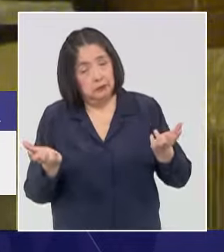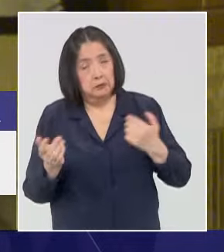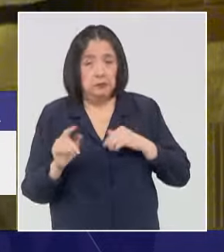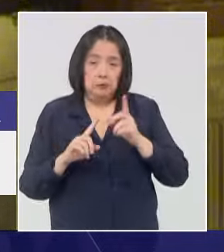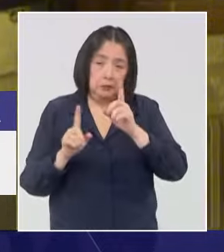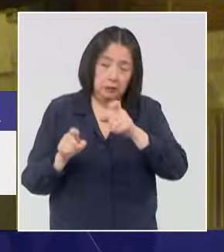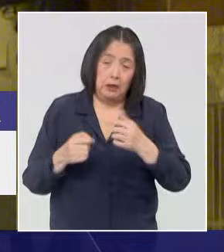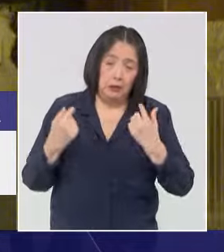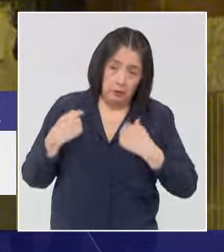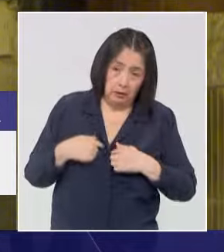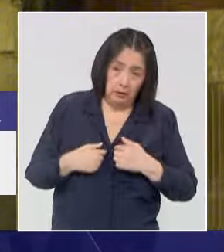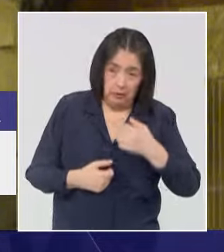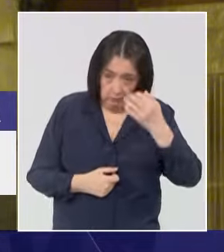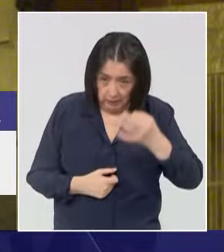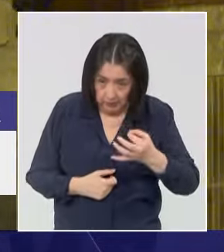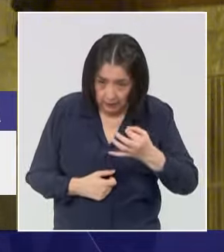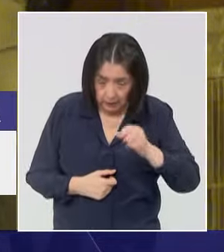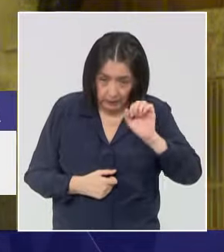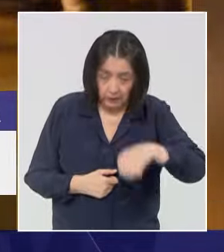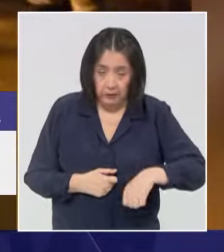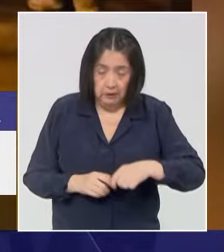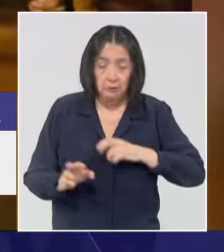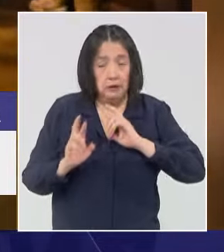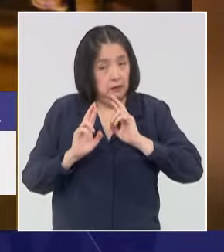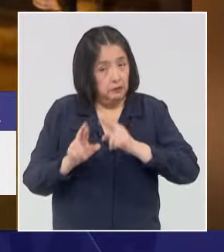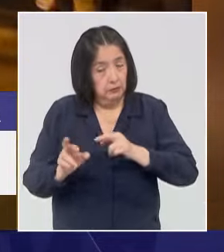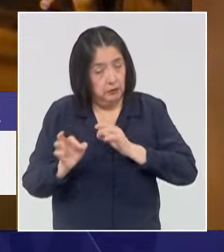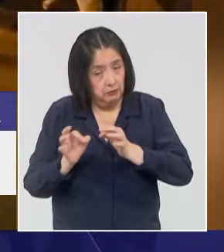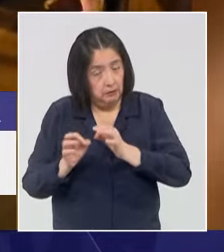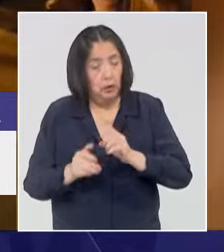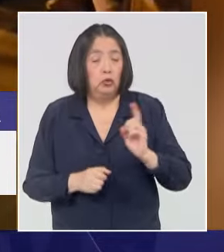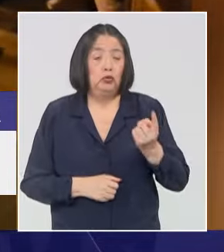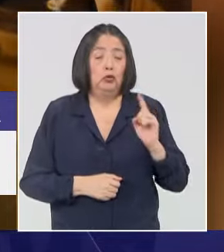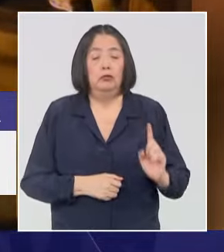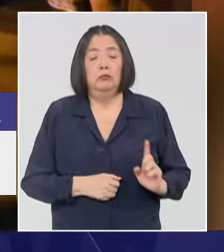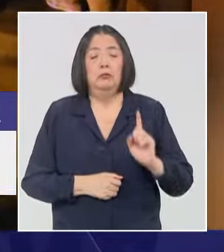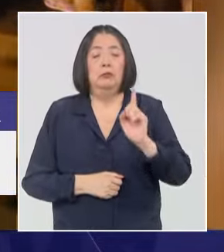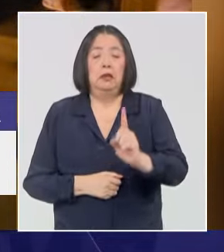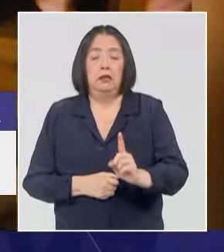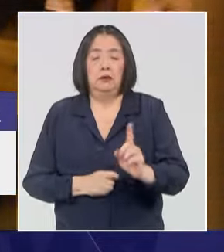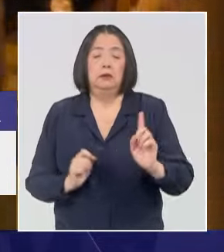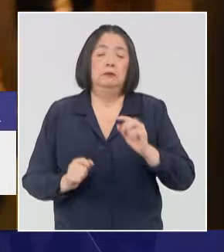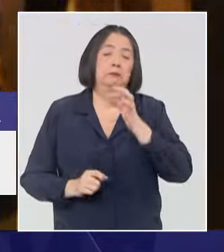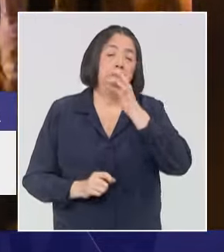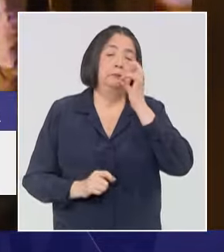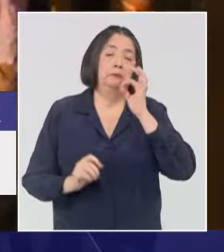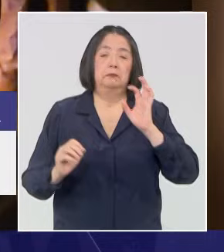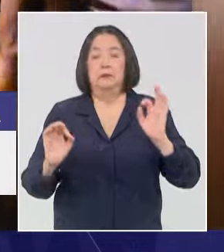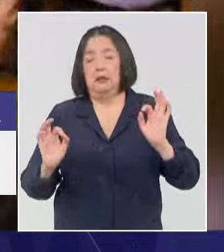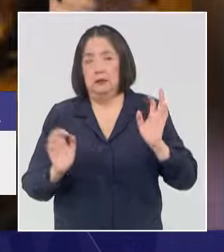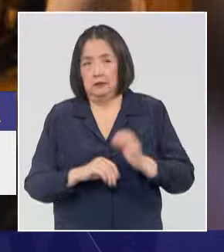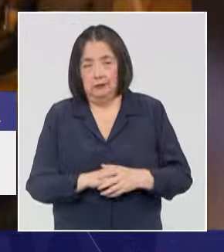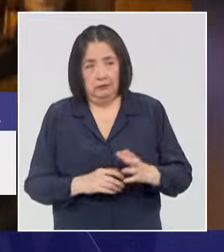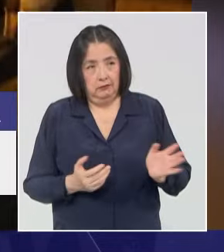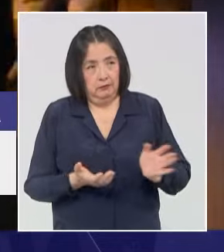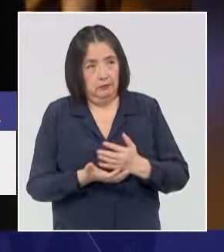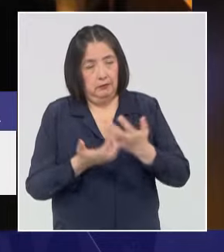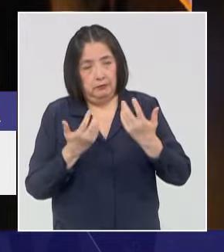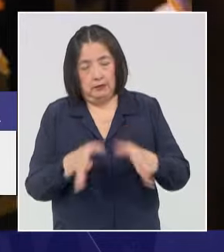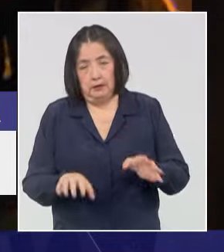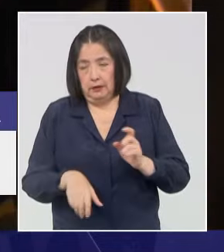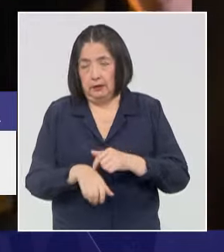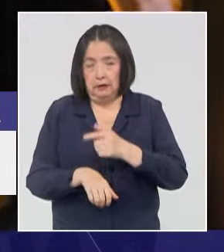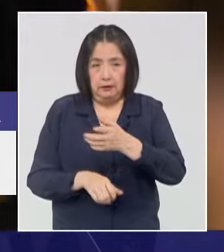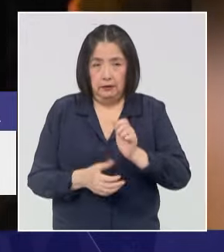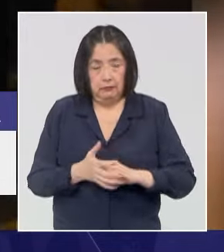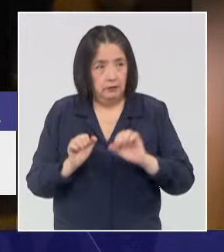preguntarle al abogado si finalmente va a dar una explicación o solamente va a asistir para decir que no va a decir nada, para en todo caso no andar perdiendo el